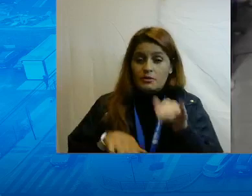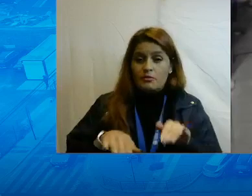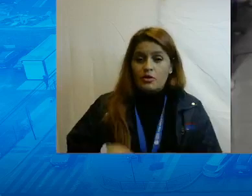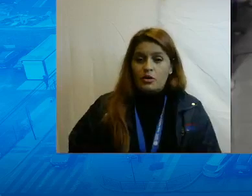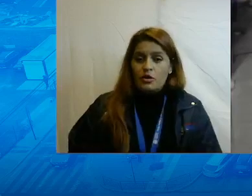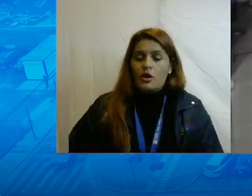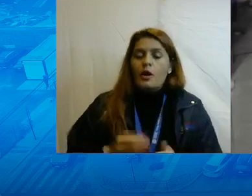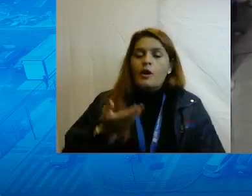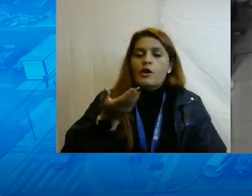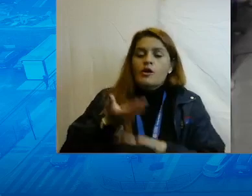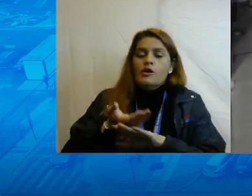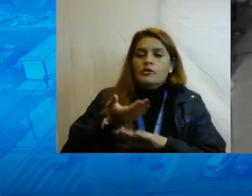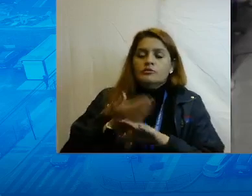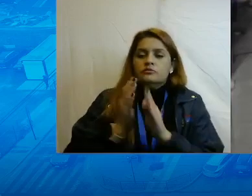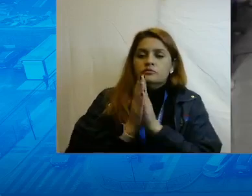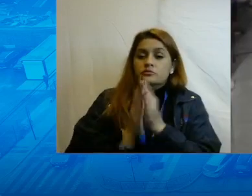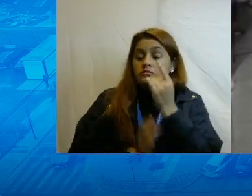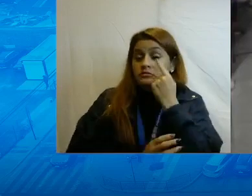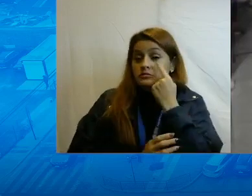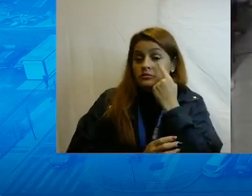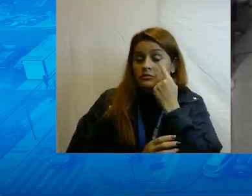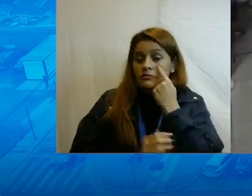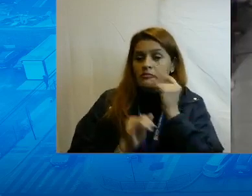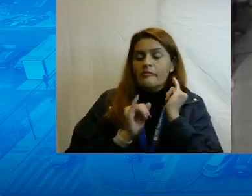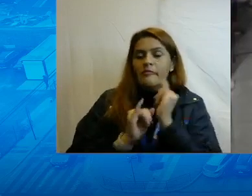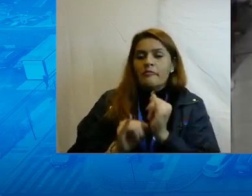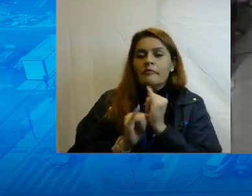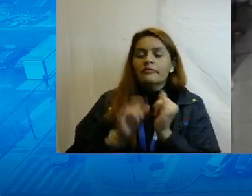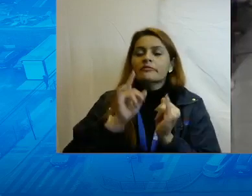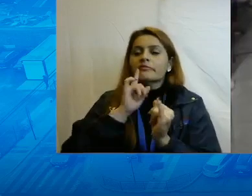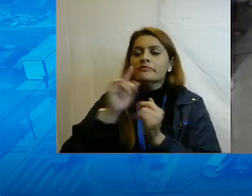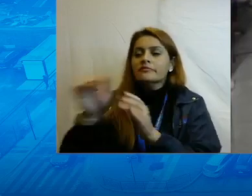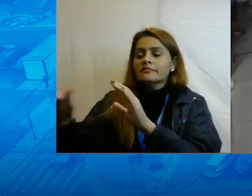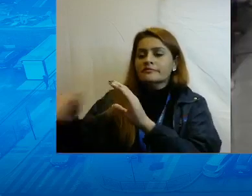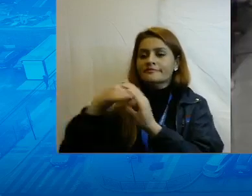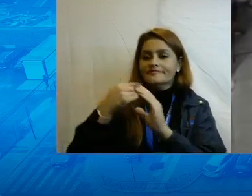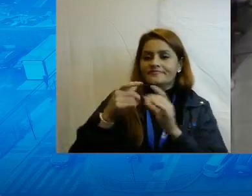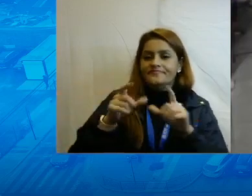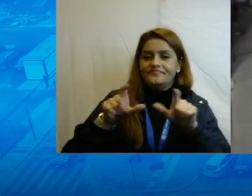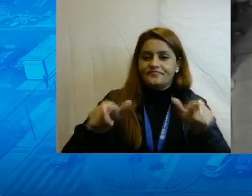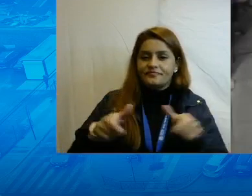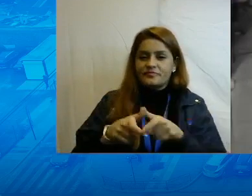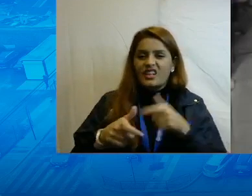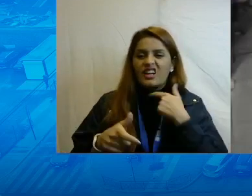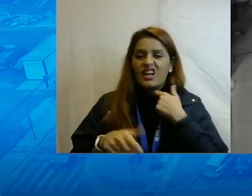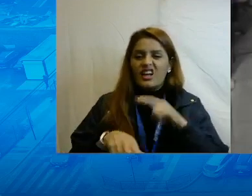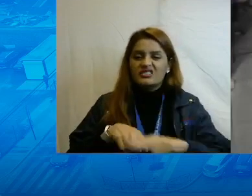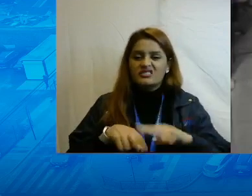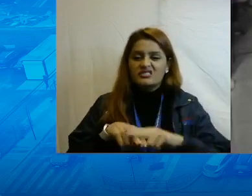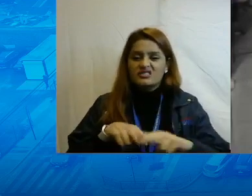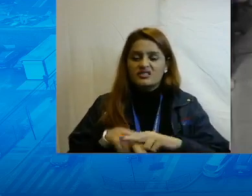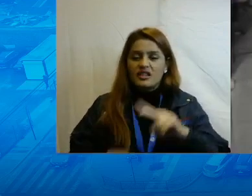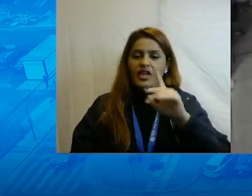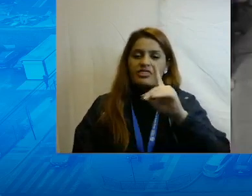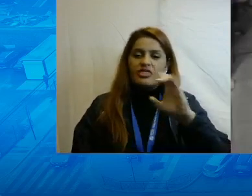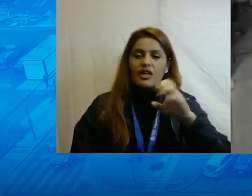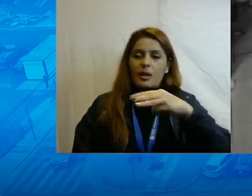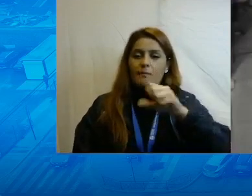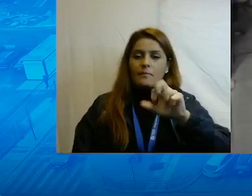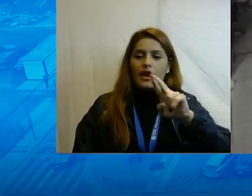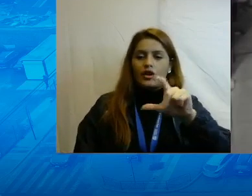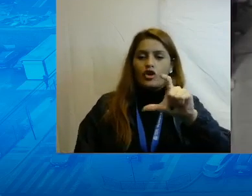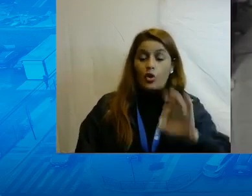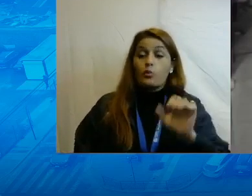poder solicitar, conocer a través de algún informe dirigido al Consejo la situación actual de la prestación de servicio de la empresa de Marco, con